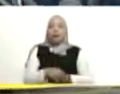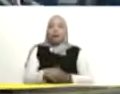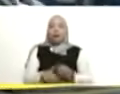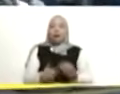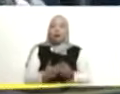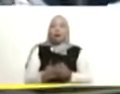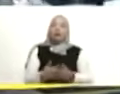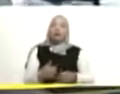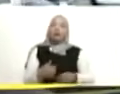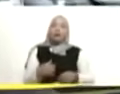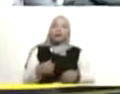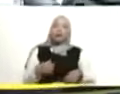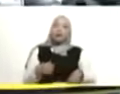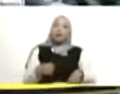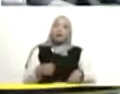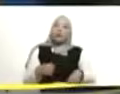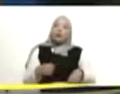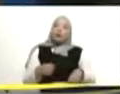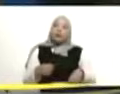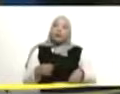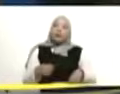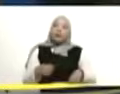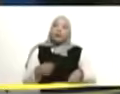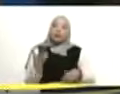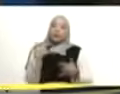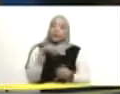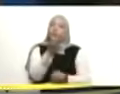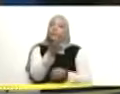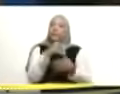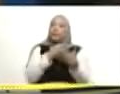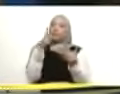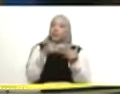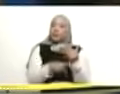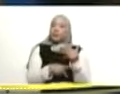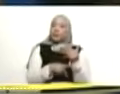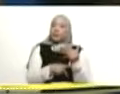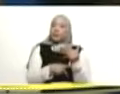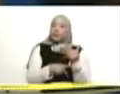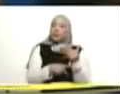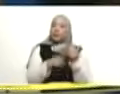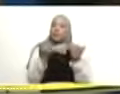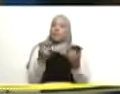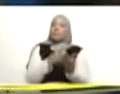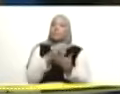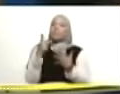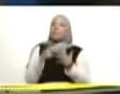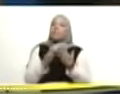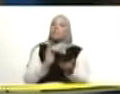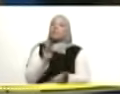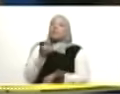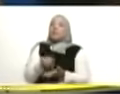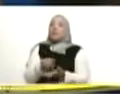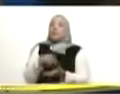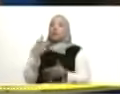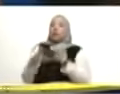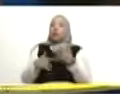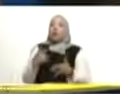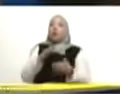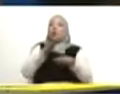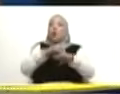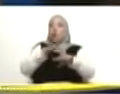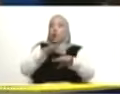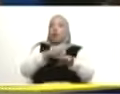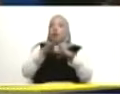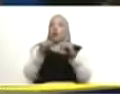del vértice número 7 el programa Vamos a Participar, a hacer una convocatoria